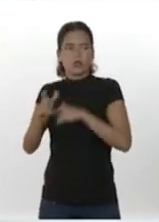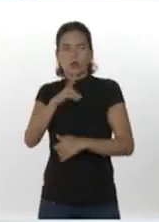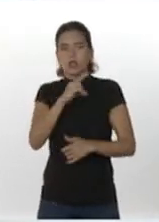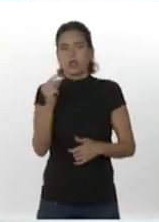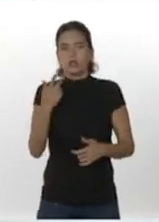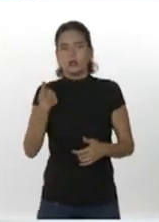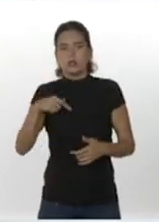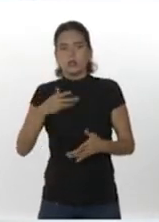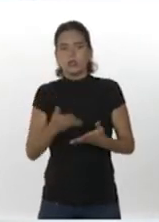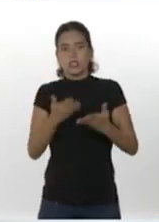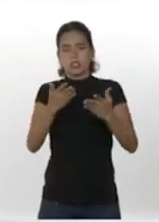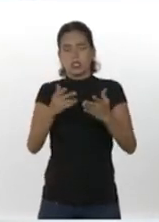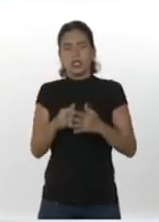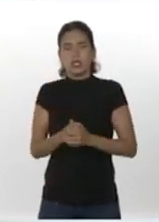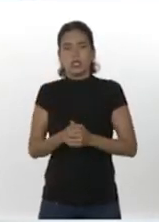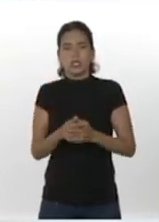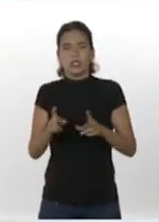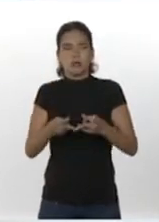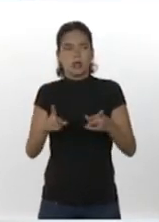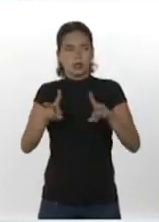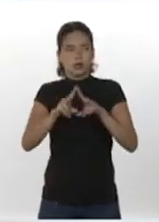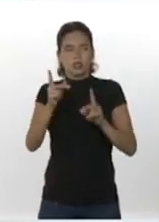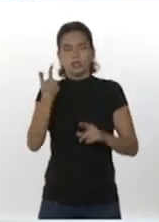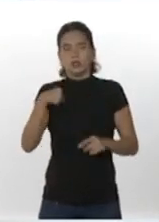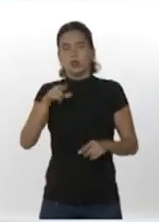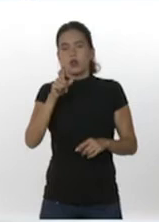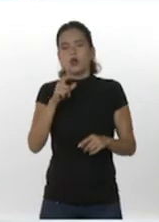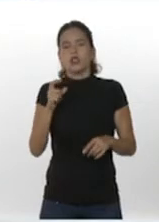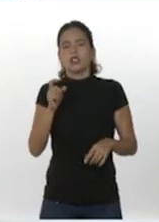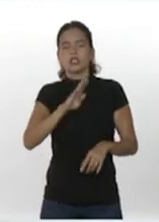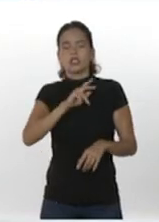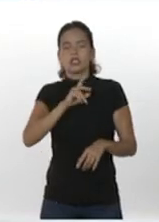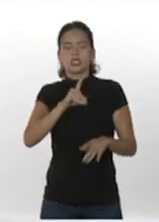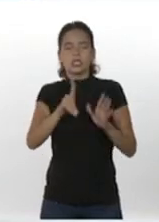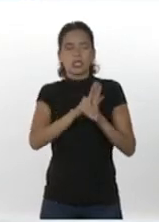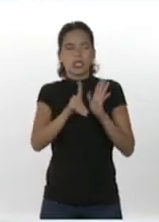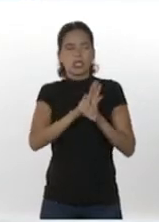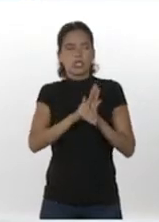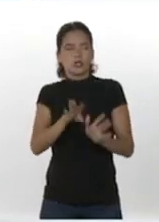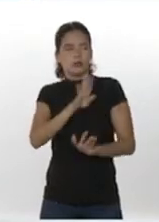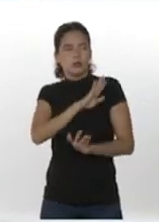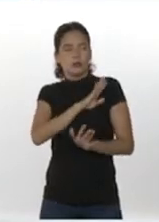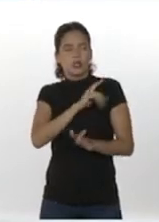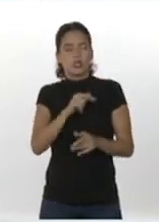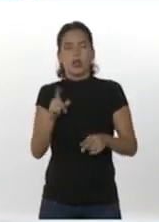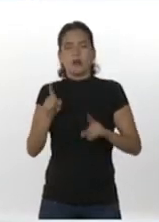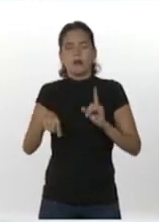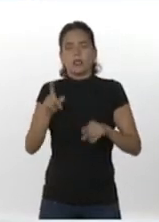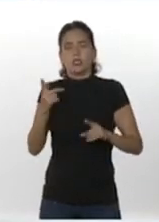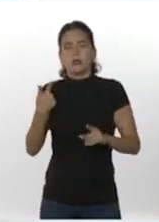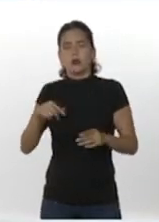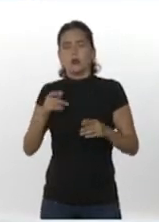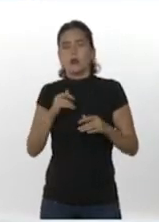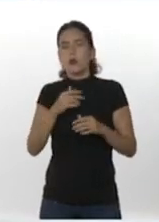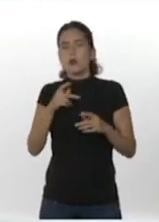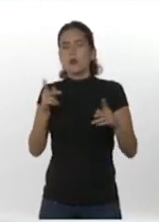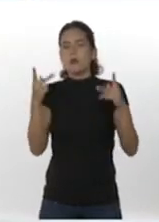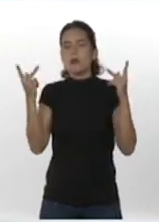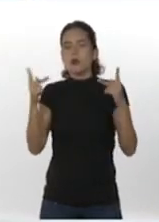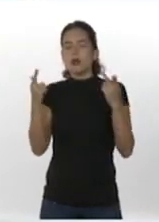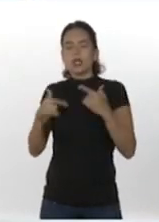sin darle mérito. Esos serían los derechos de autor. Muchas veces tenemos en cuenta que podemos publicar de